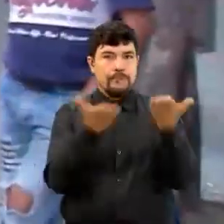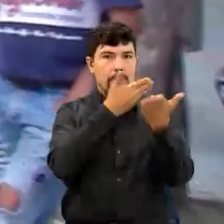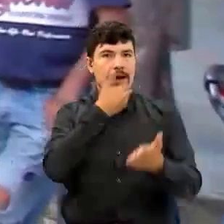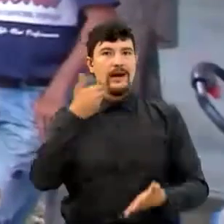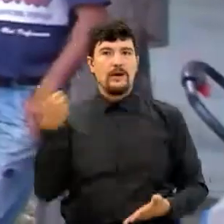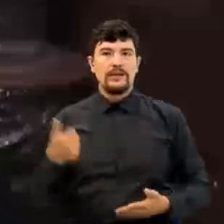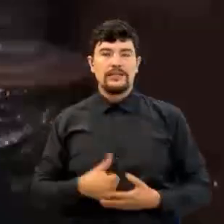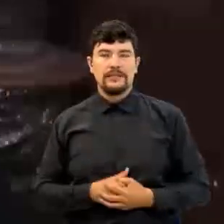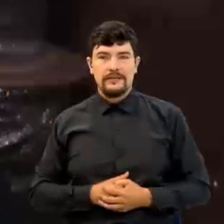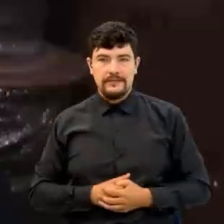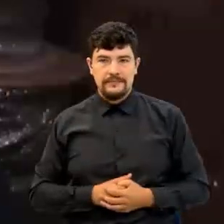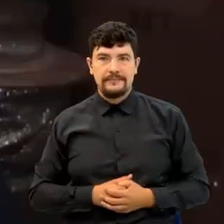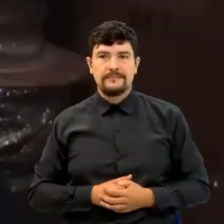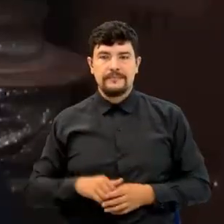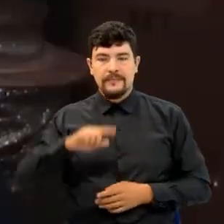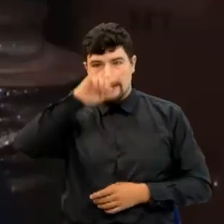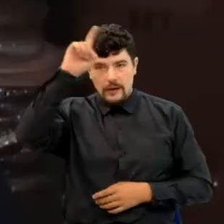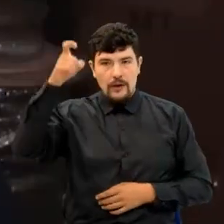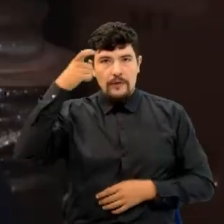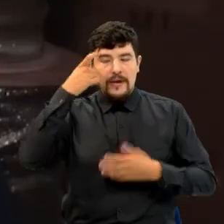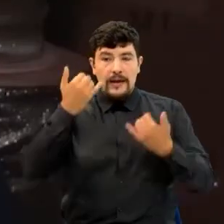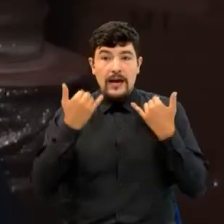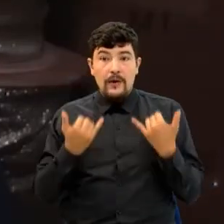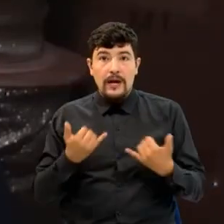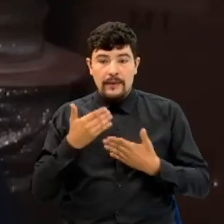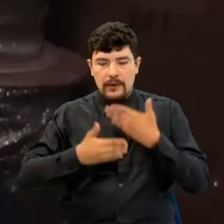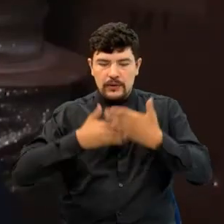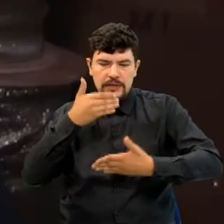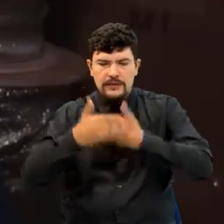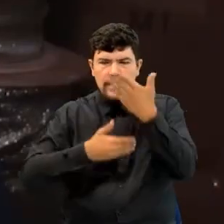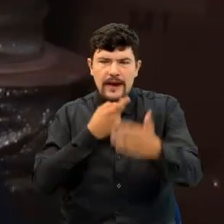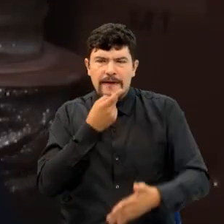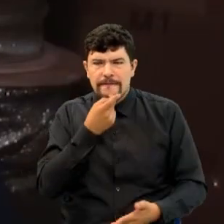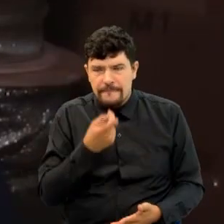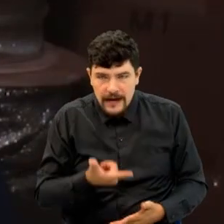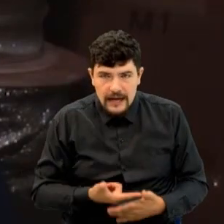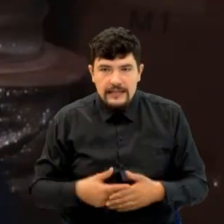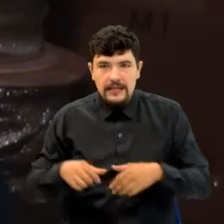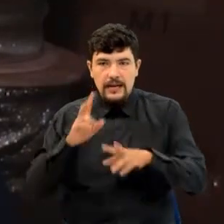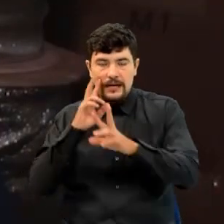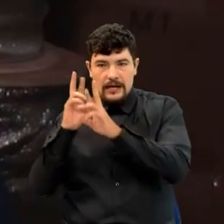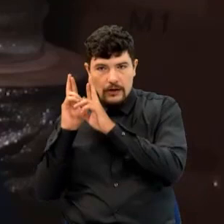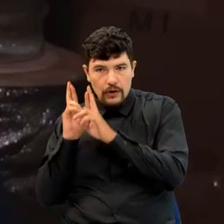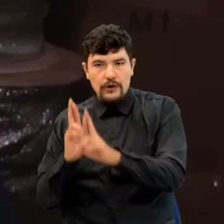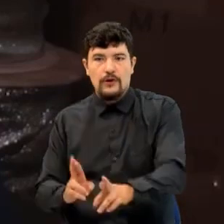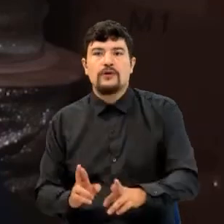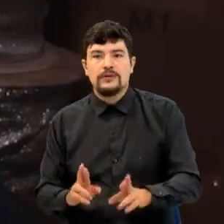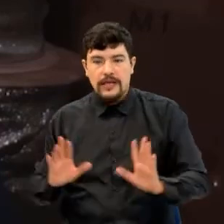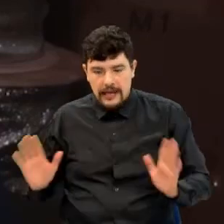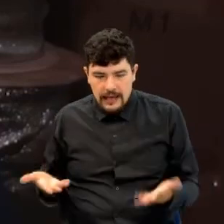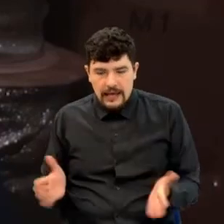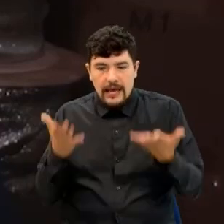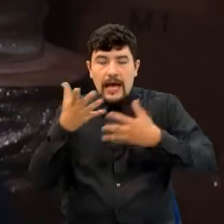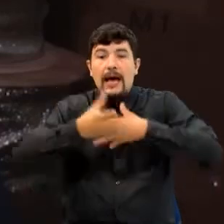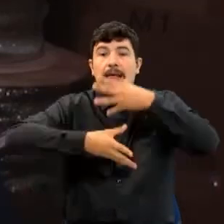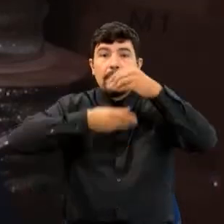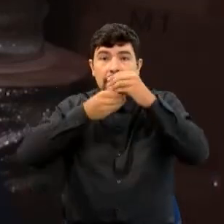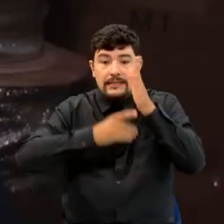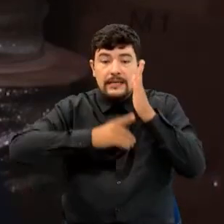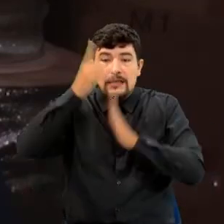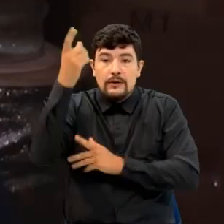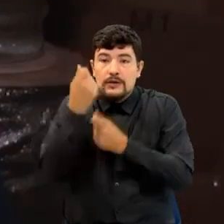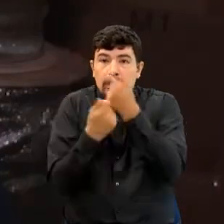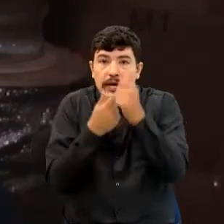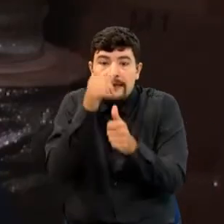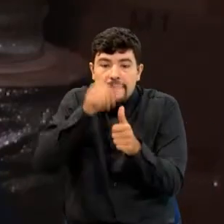aumente. Los gobiernos están hechos para facilitar, para darle la mano al empresario y para el desarrollo económico